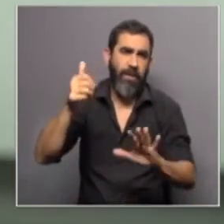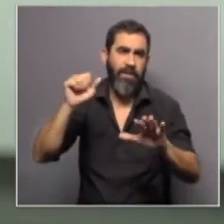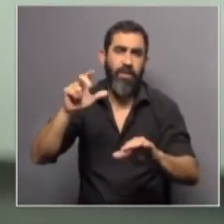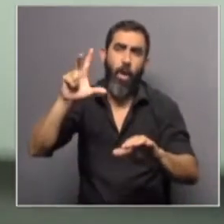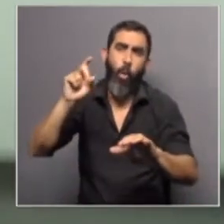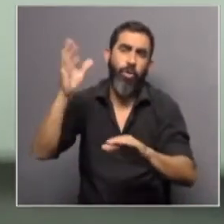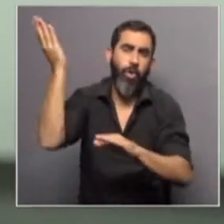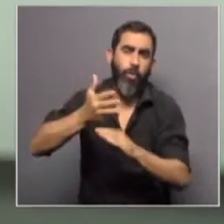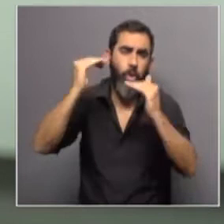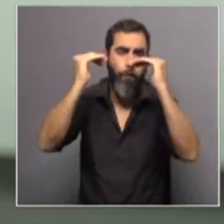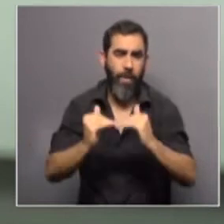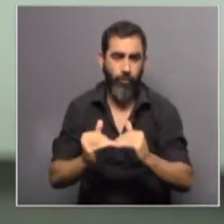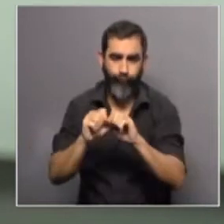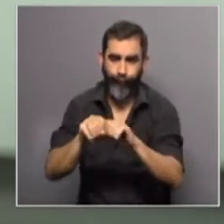80%.